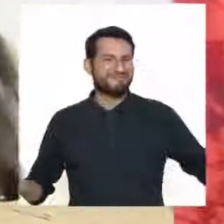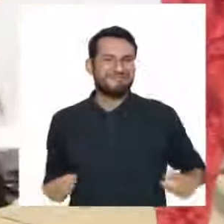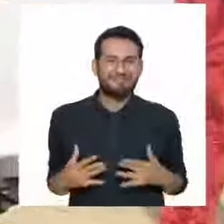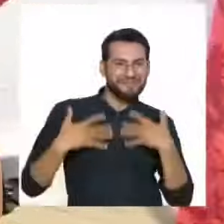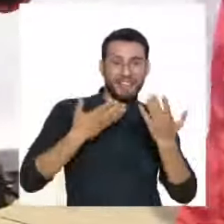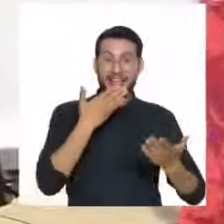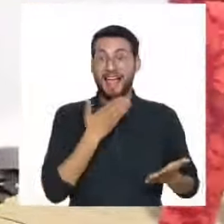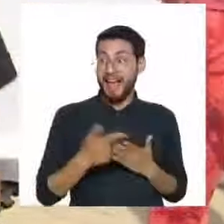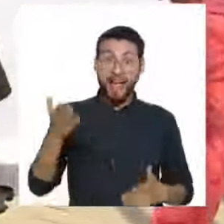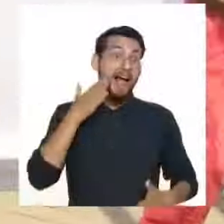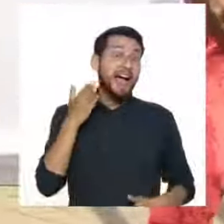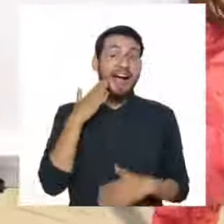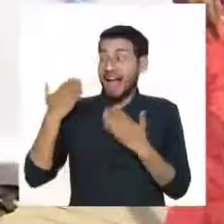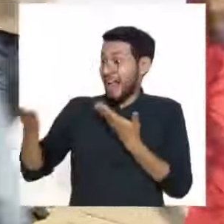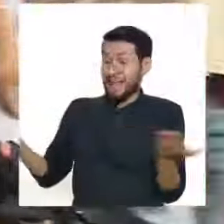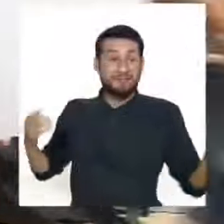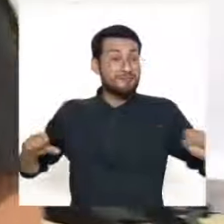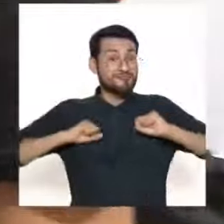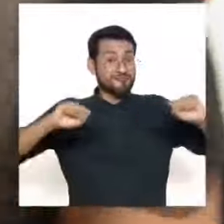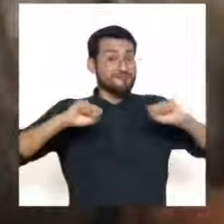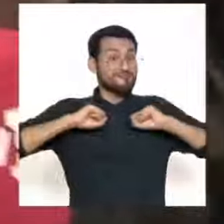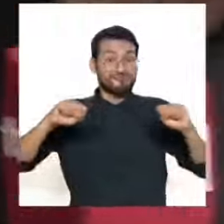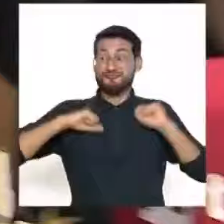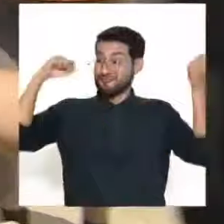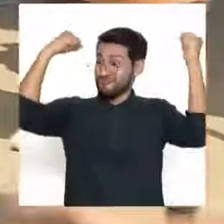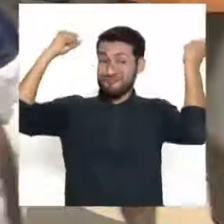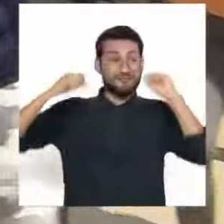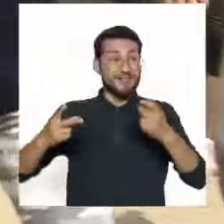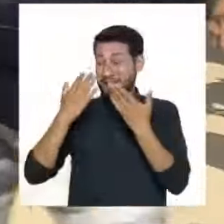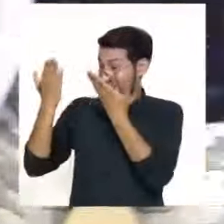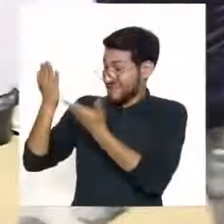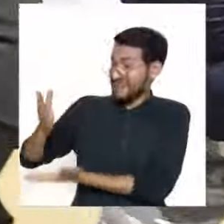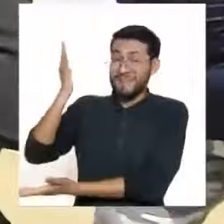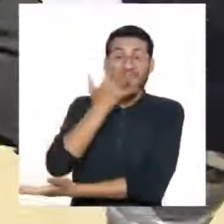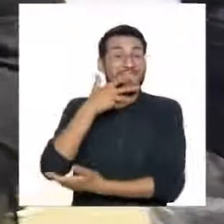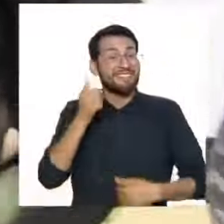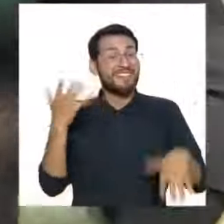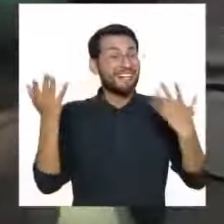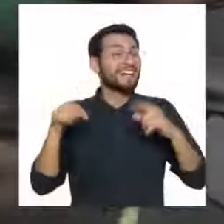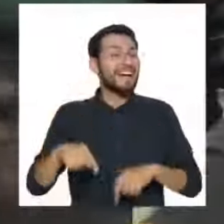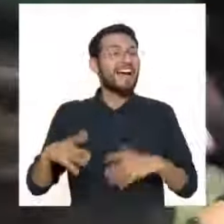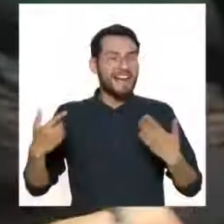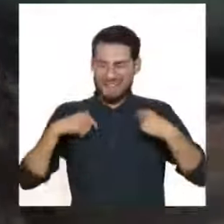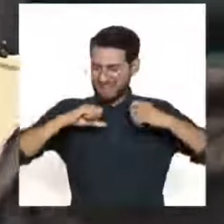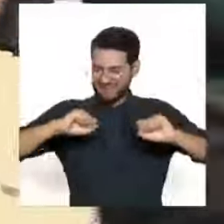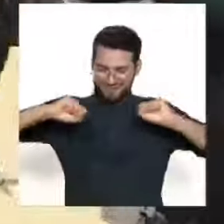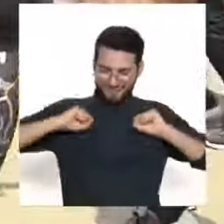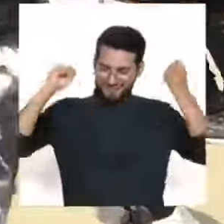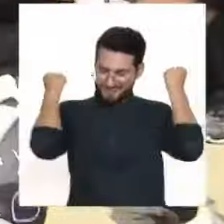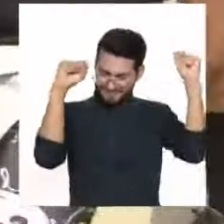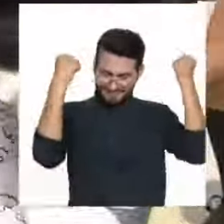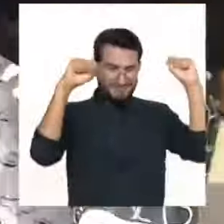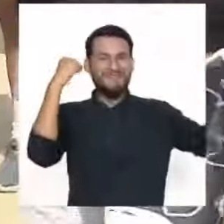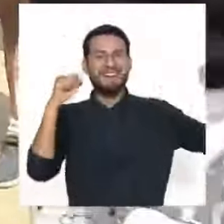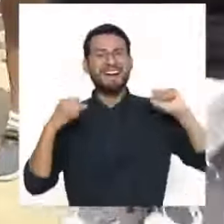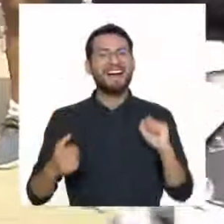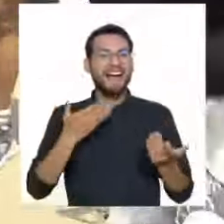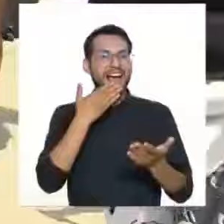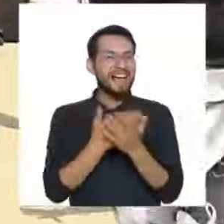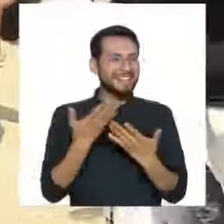todas las mamitas que están haciendo deporte Mira mira mira estas bellezas están haciendo su deporte